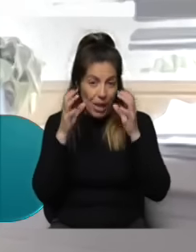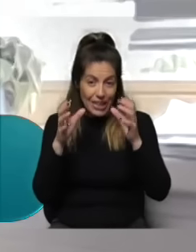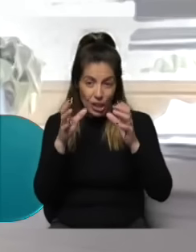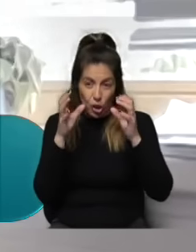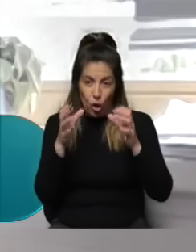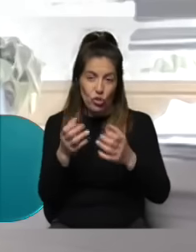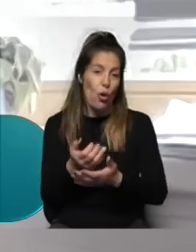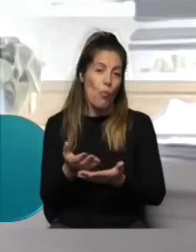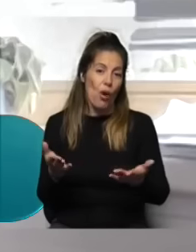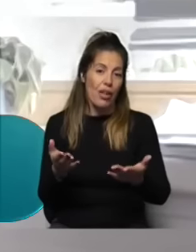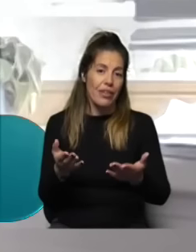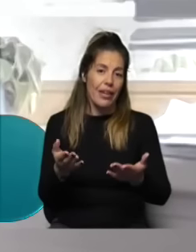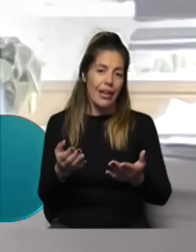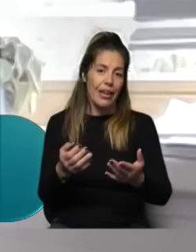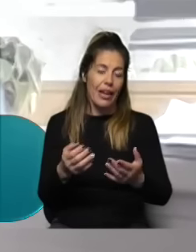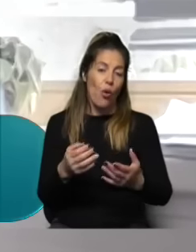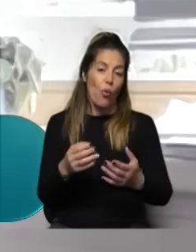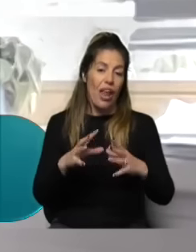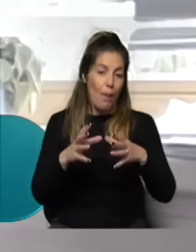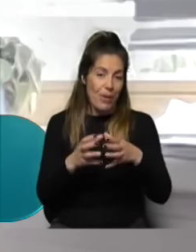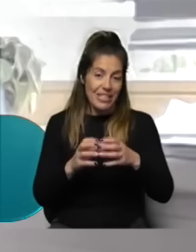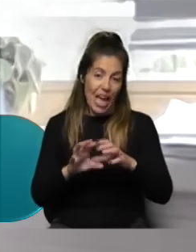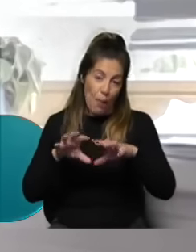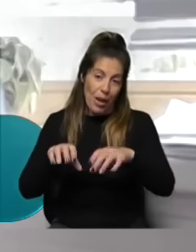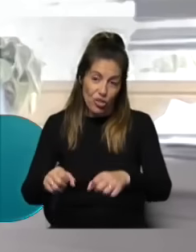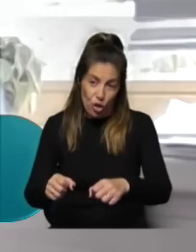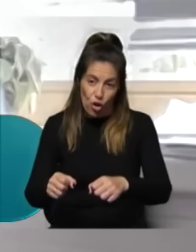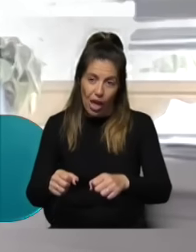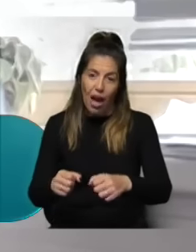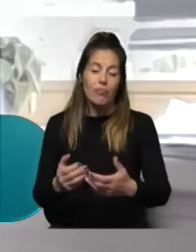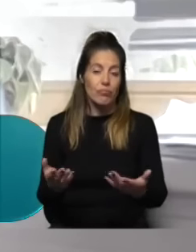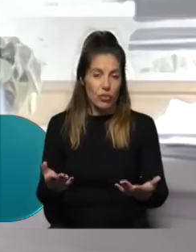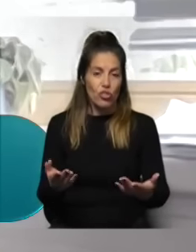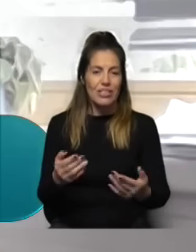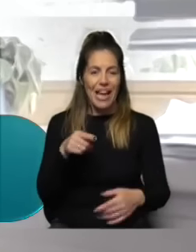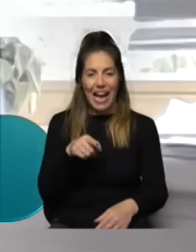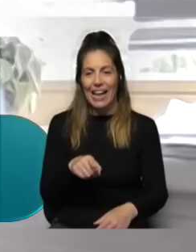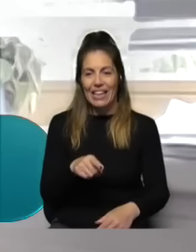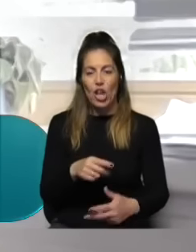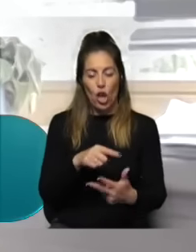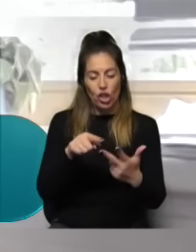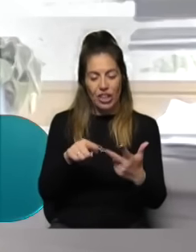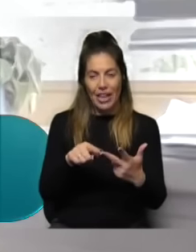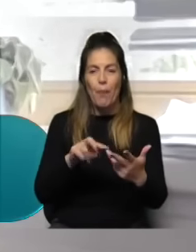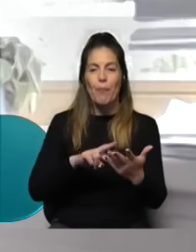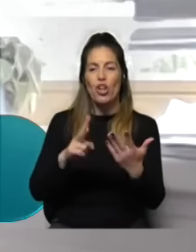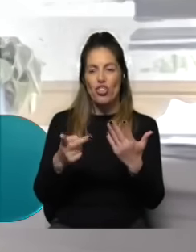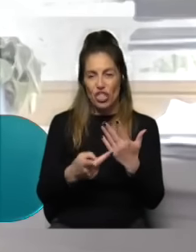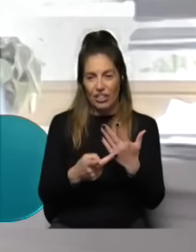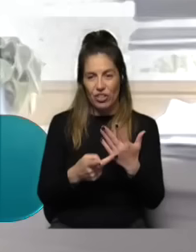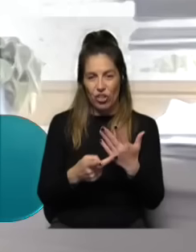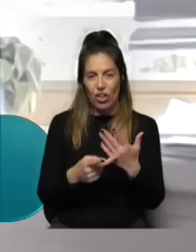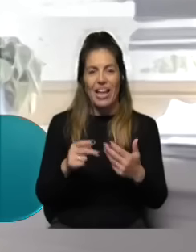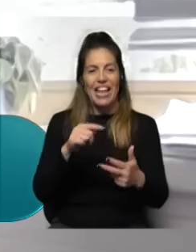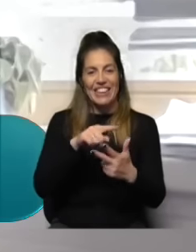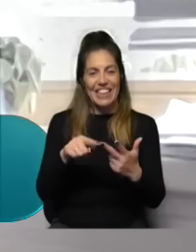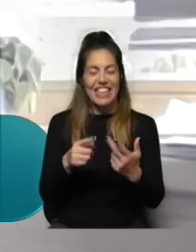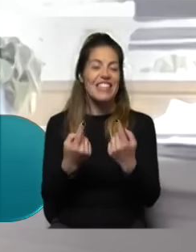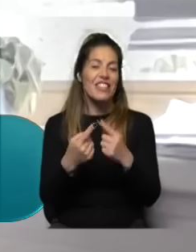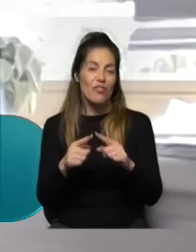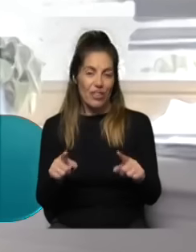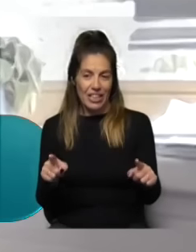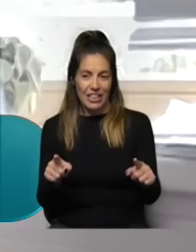puede formarse en una especie invasora. Entonces, bueno, ahí los tres proyectos que son como tres sombreros